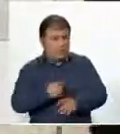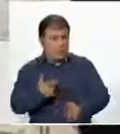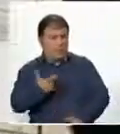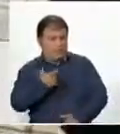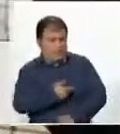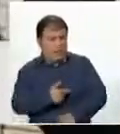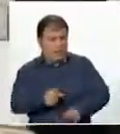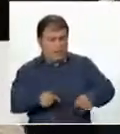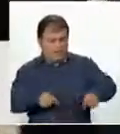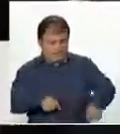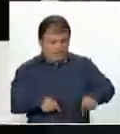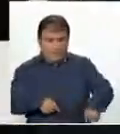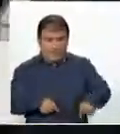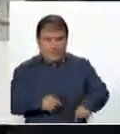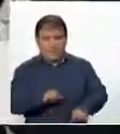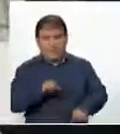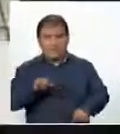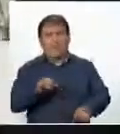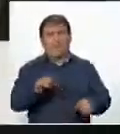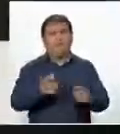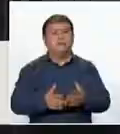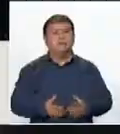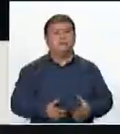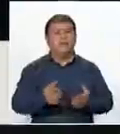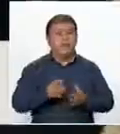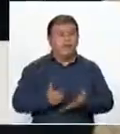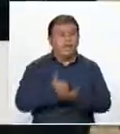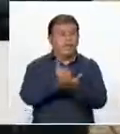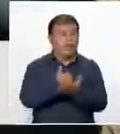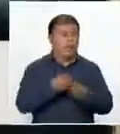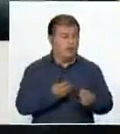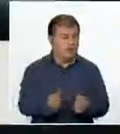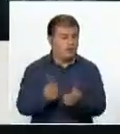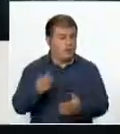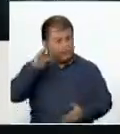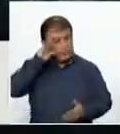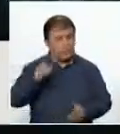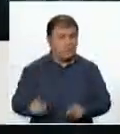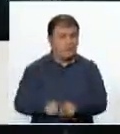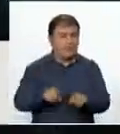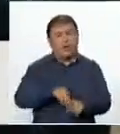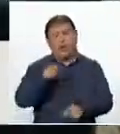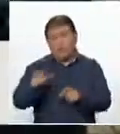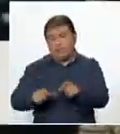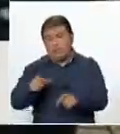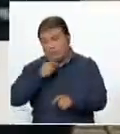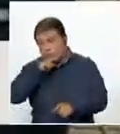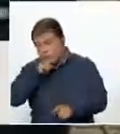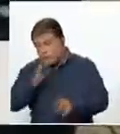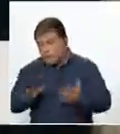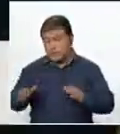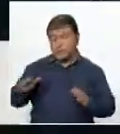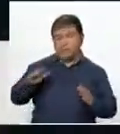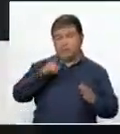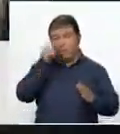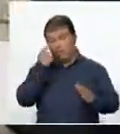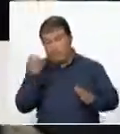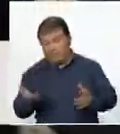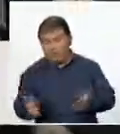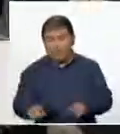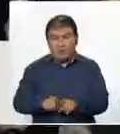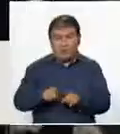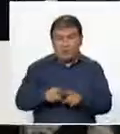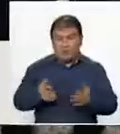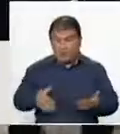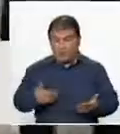a la altura de la pierna izquierda, era auxiliado de inmediato por uno de los policías, igual otra señora que parecía inconsciente y de pronto